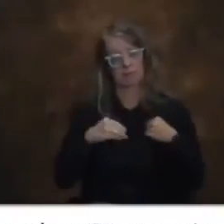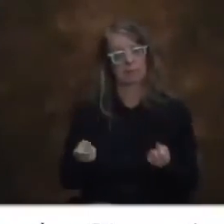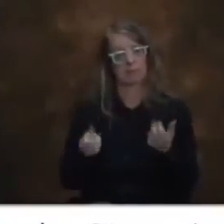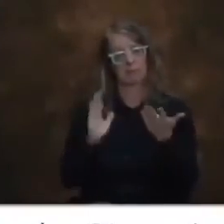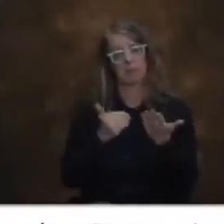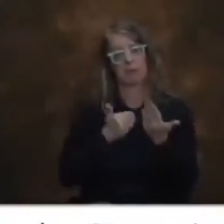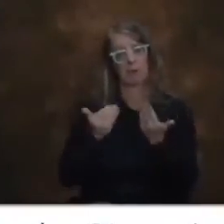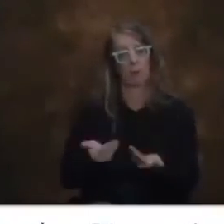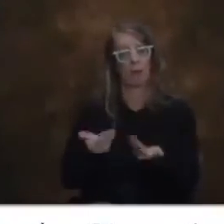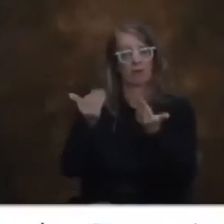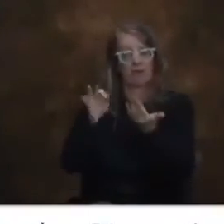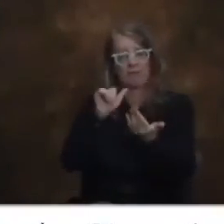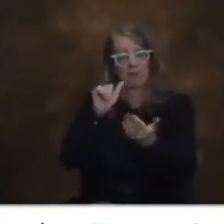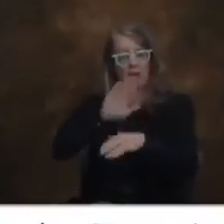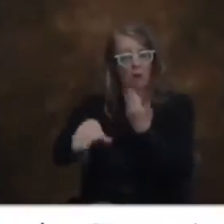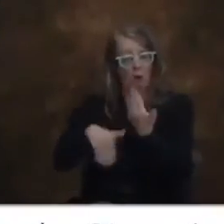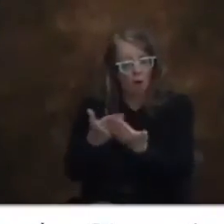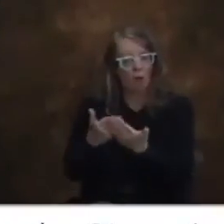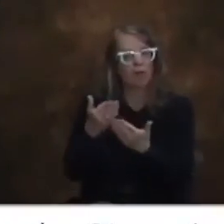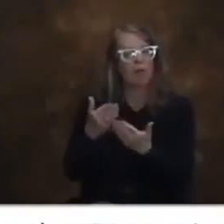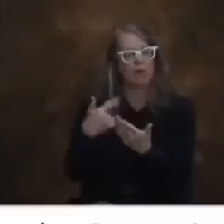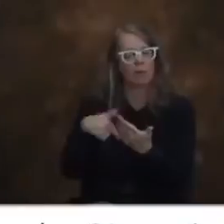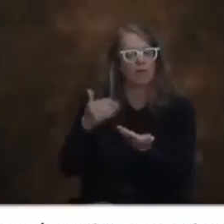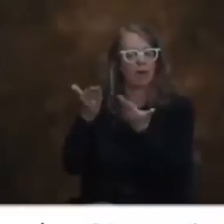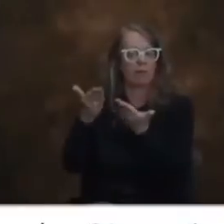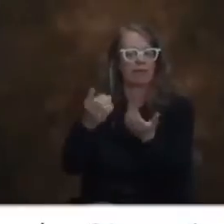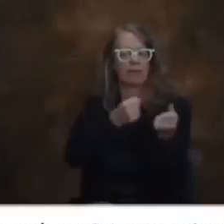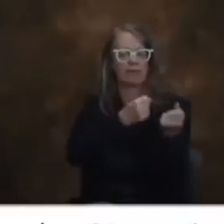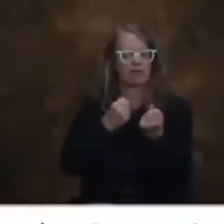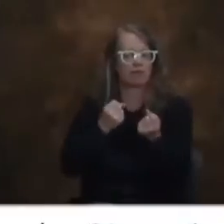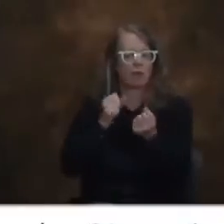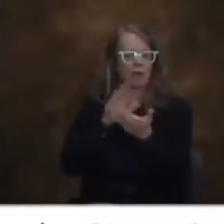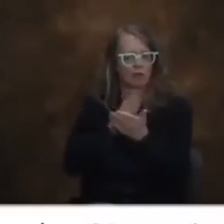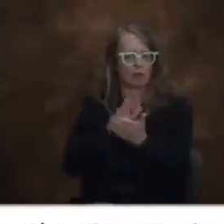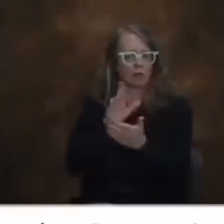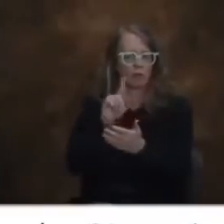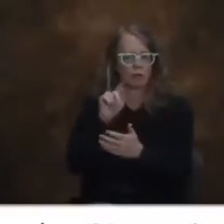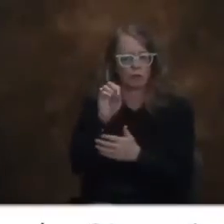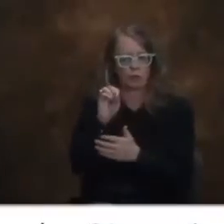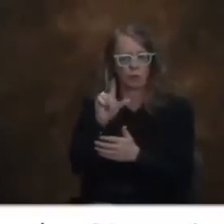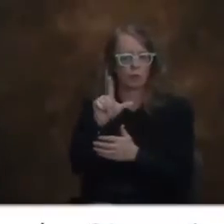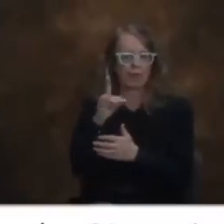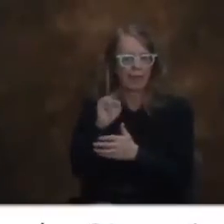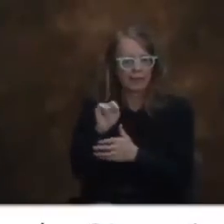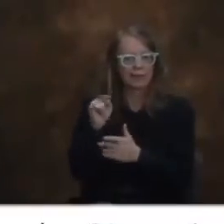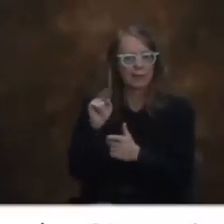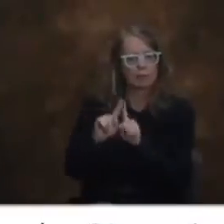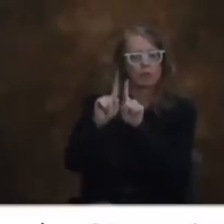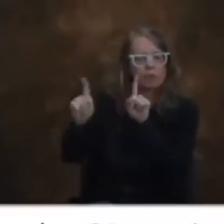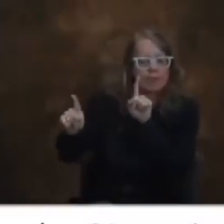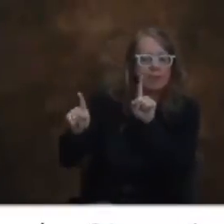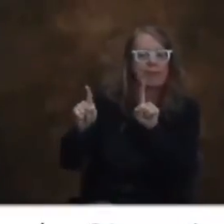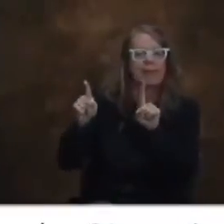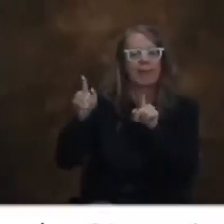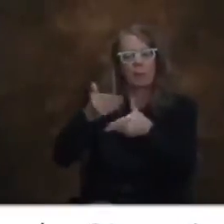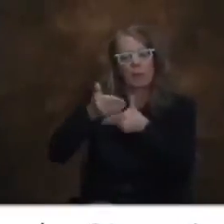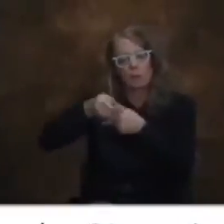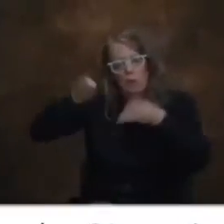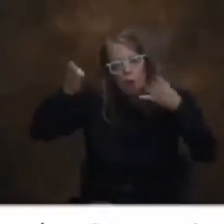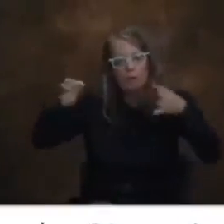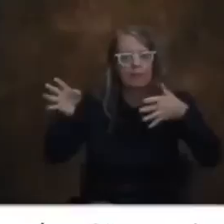mucho haciendo todas las recomendaciones numeradas en el conjunto de herramientas escuelas fuertes con respecto al licenciamiento social ventilación etcétera